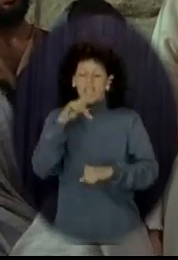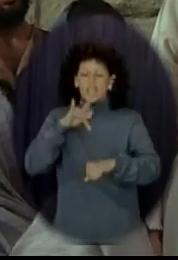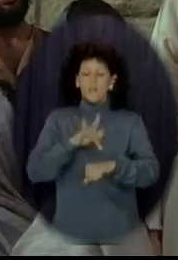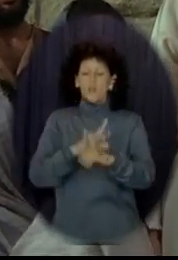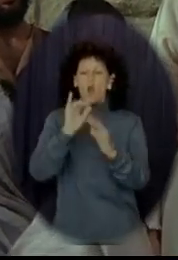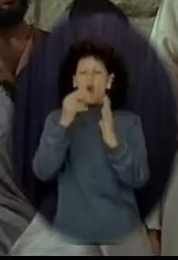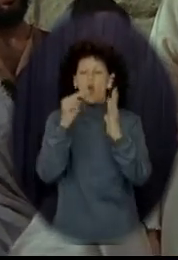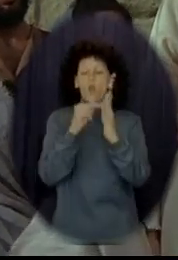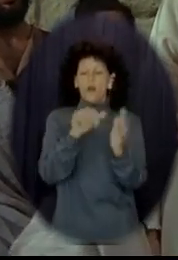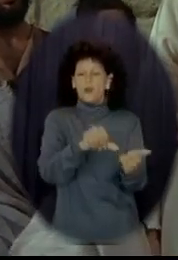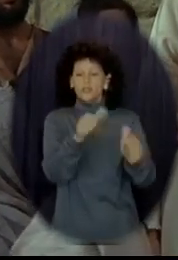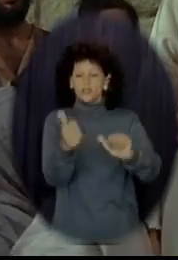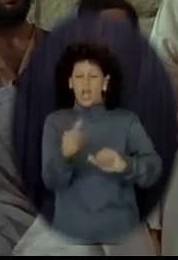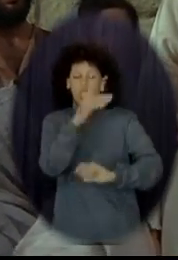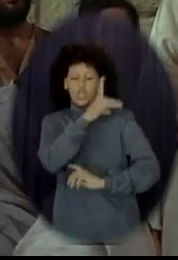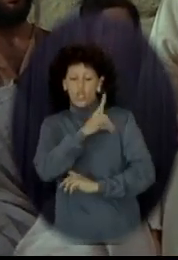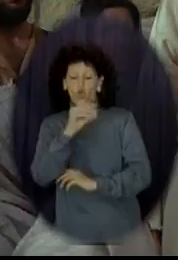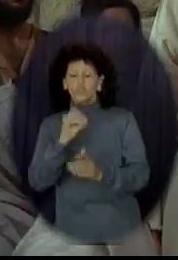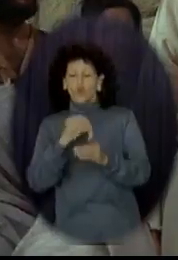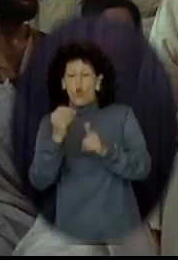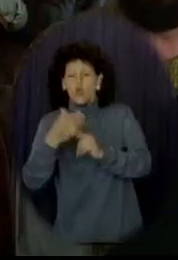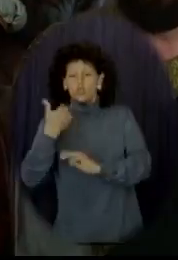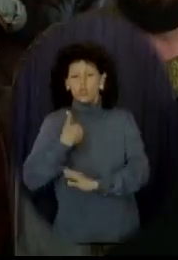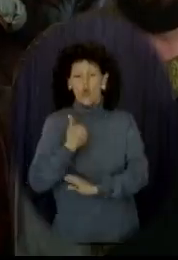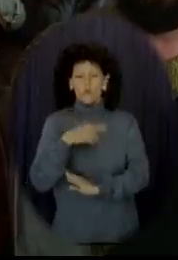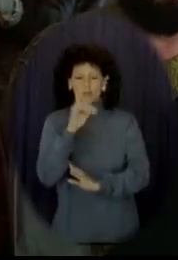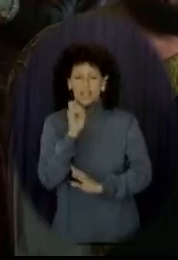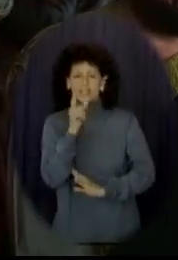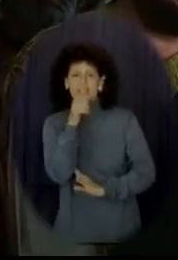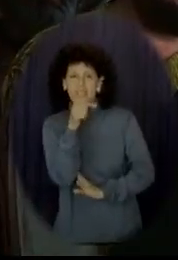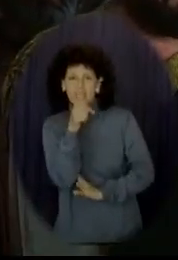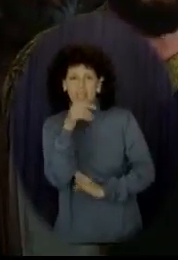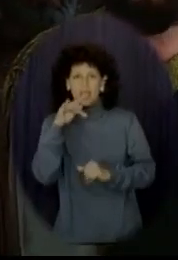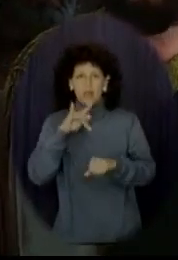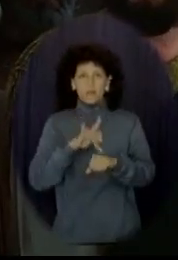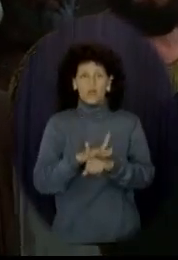Juan a bautizar? ¿Fue Dios o los hombres?